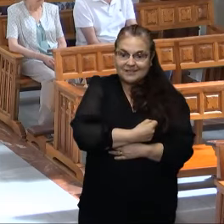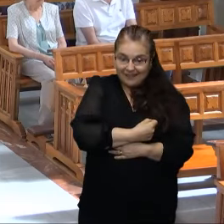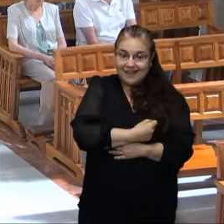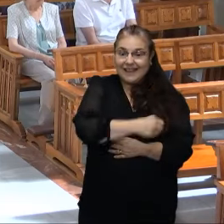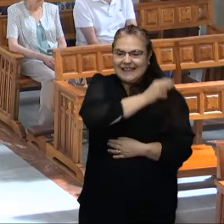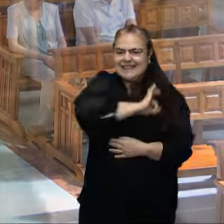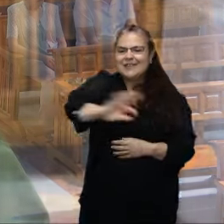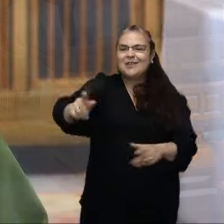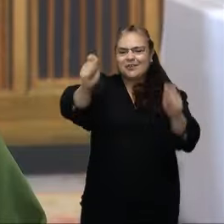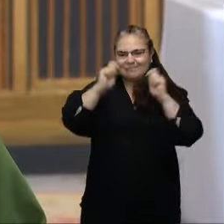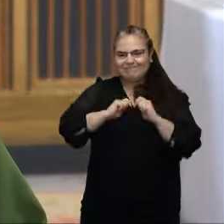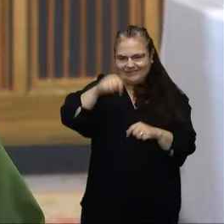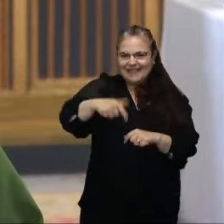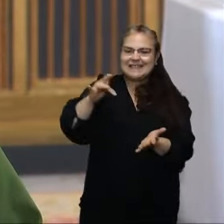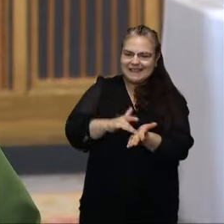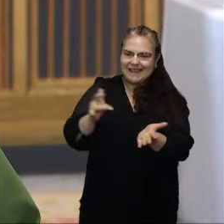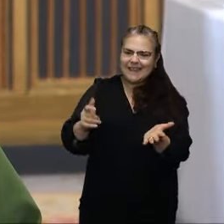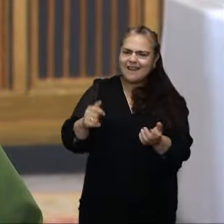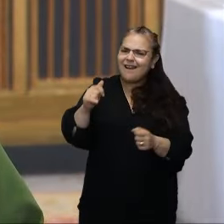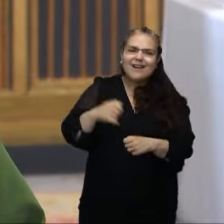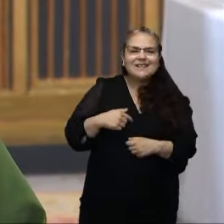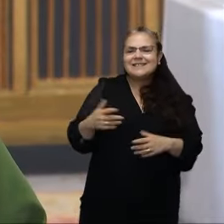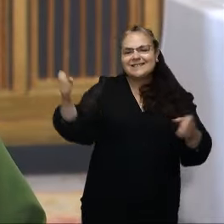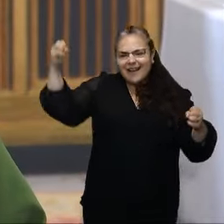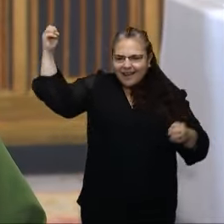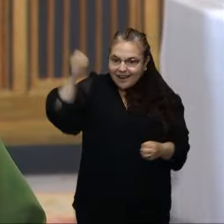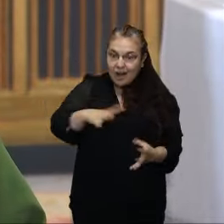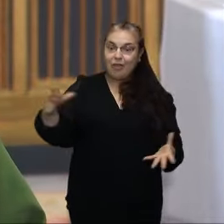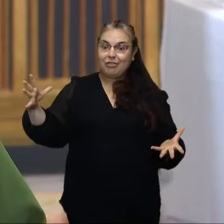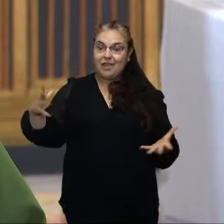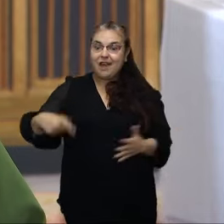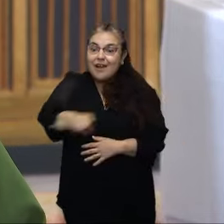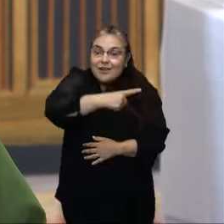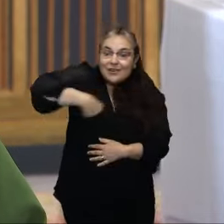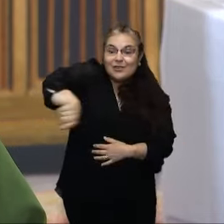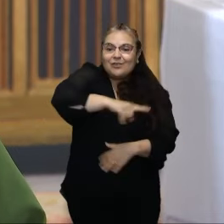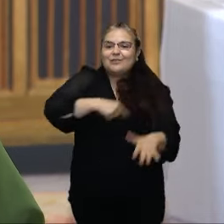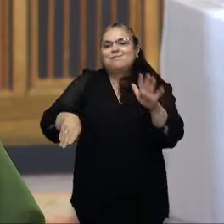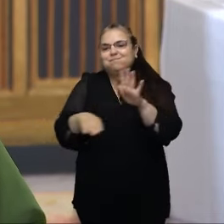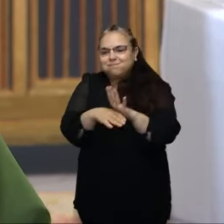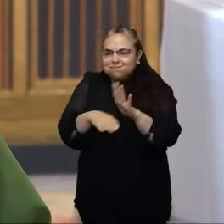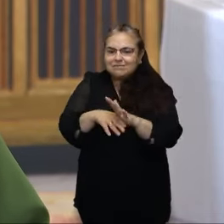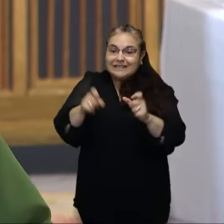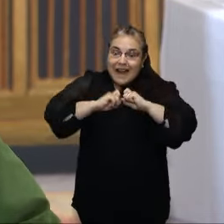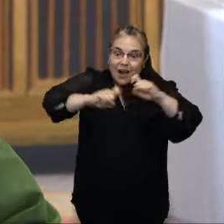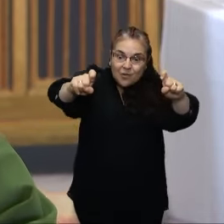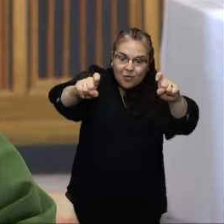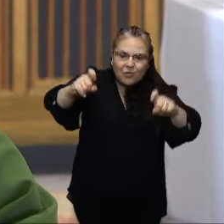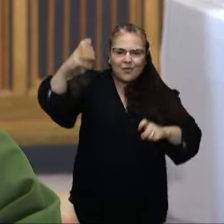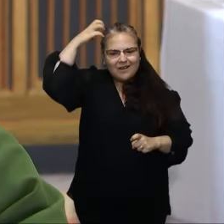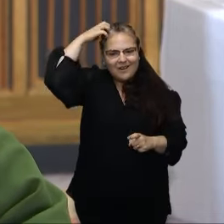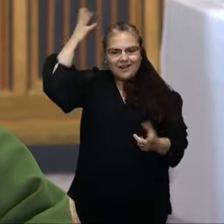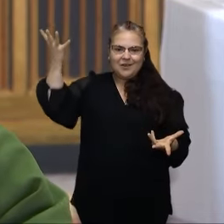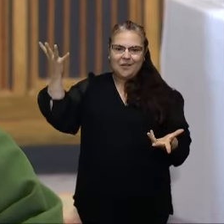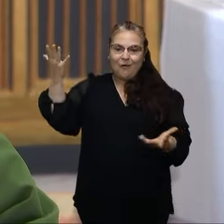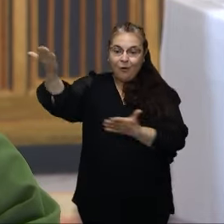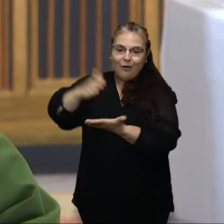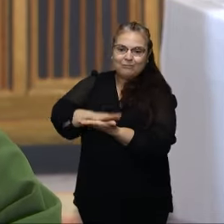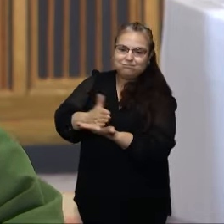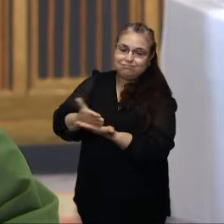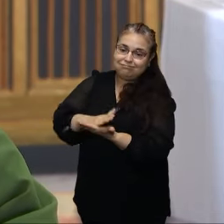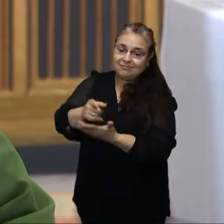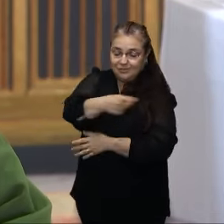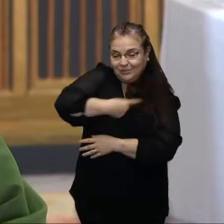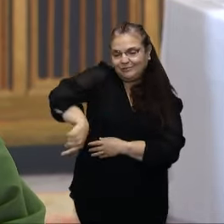nos conceda en este día esta gracia de ser continuadores del anuncio del reino por medio de